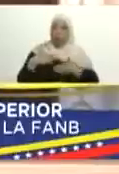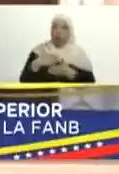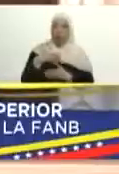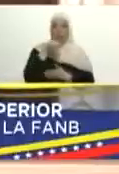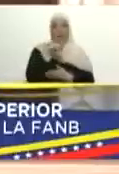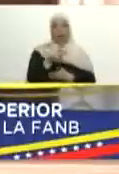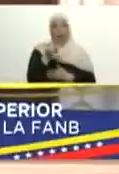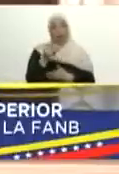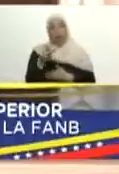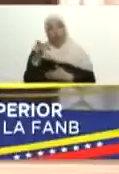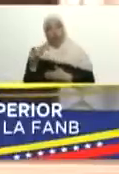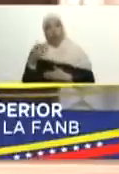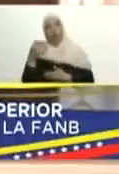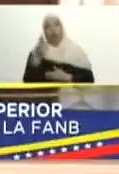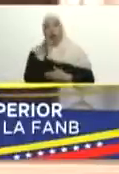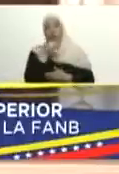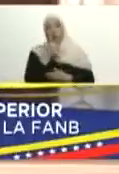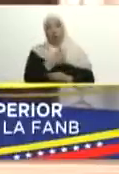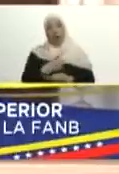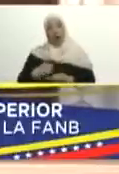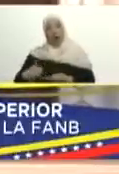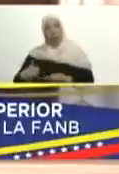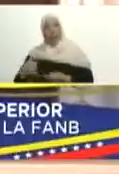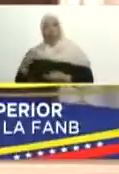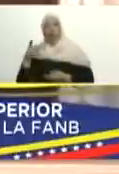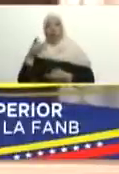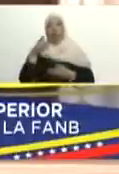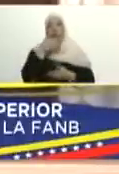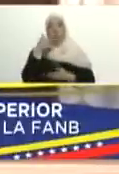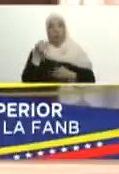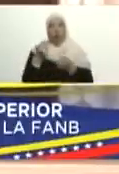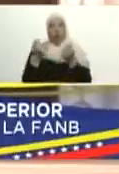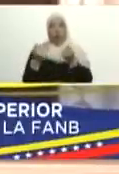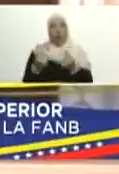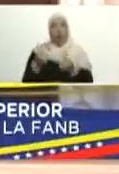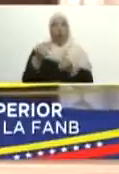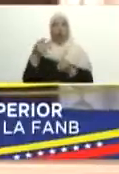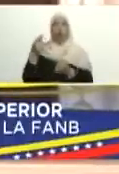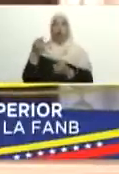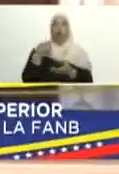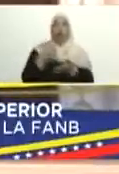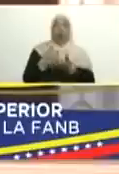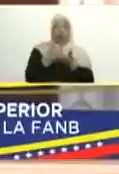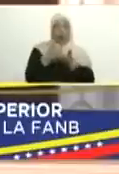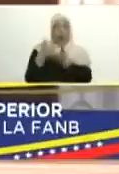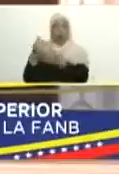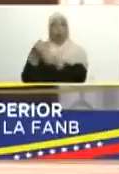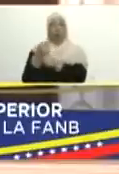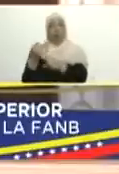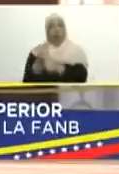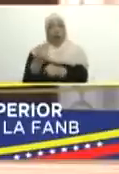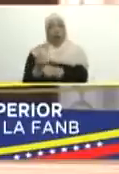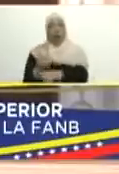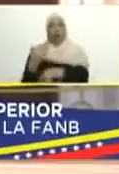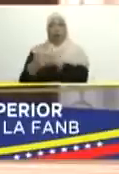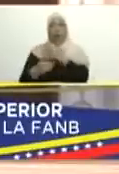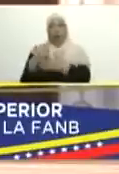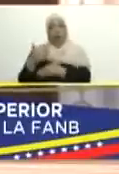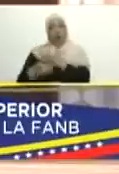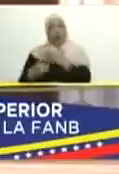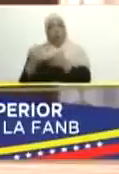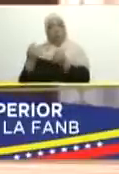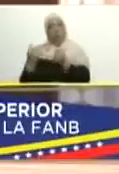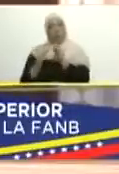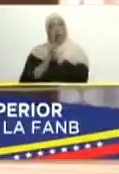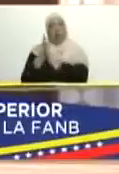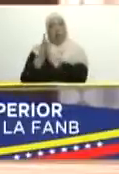los venezolanos, hacia la construcción de una nueva economía que sustente la producción de riqueza, que